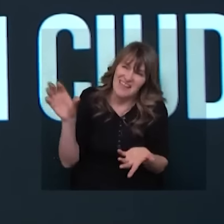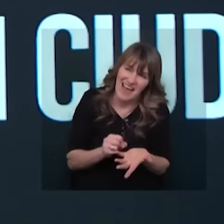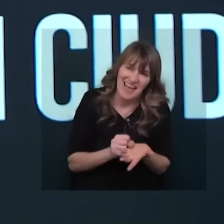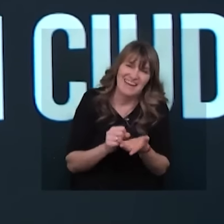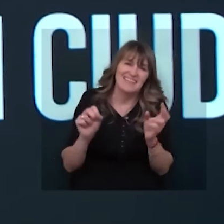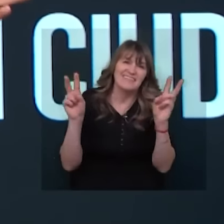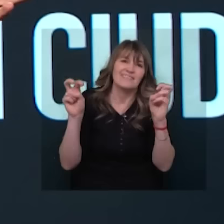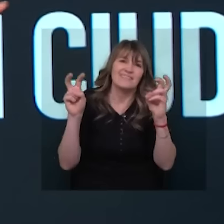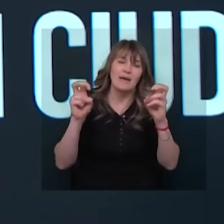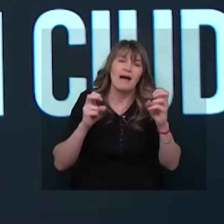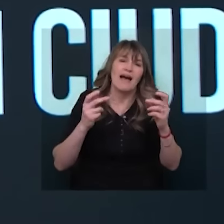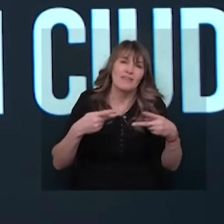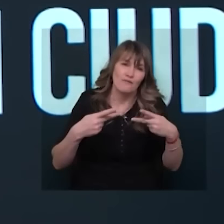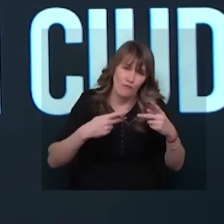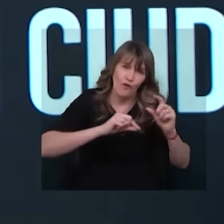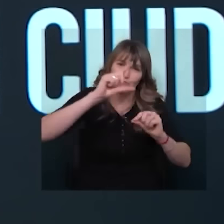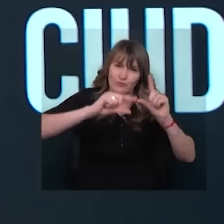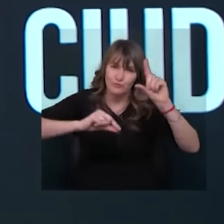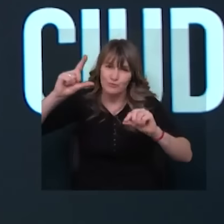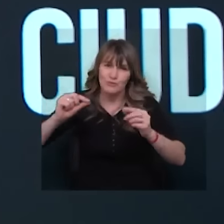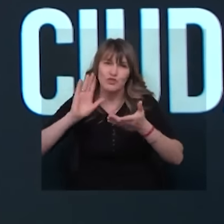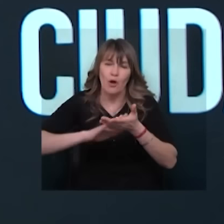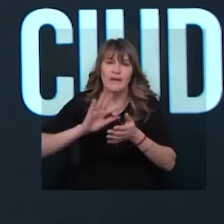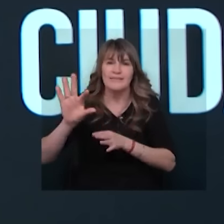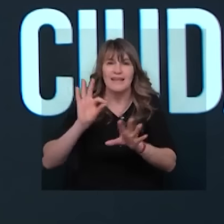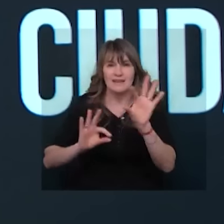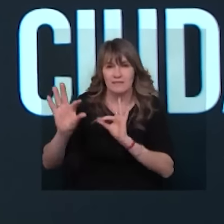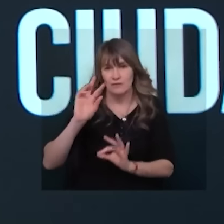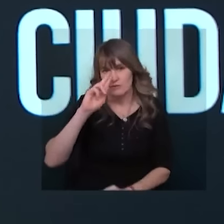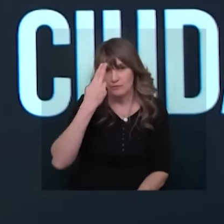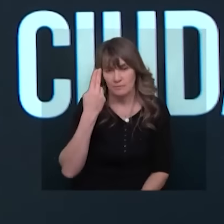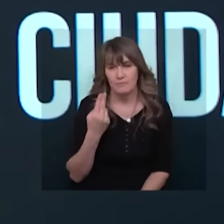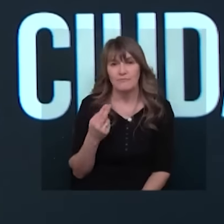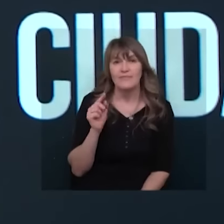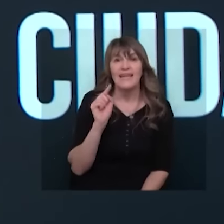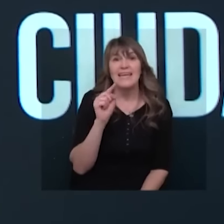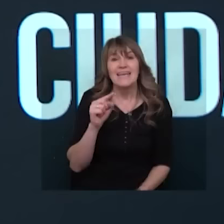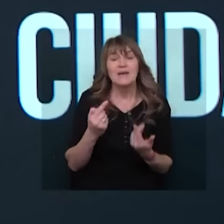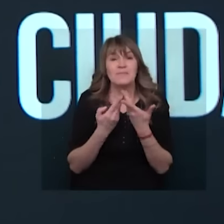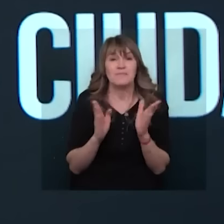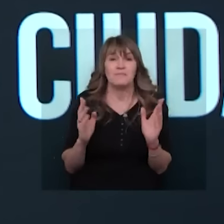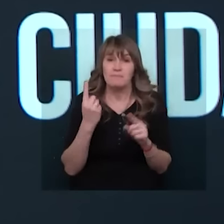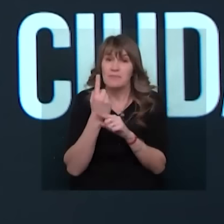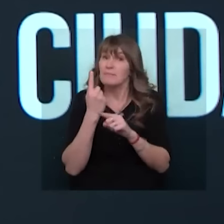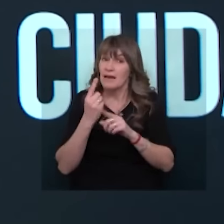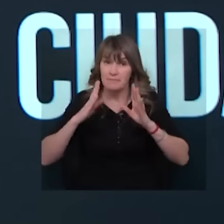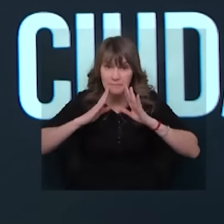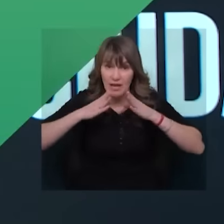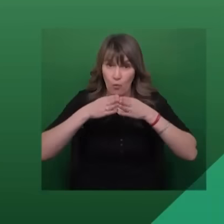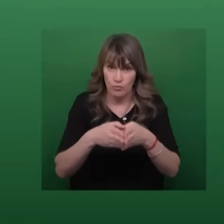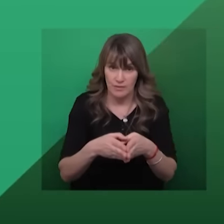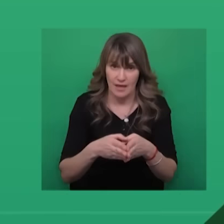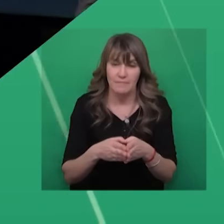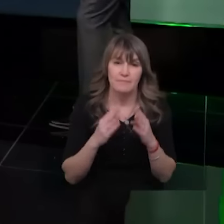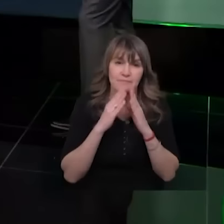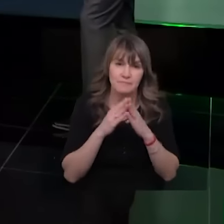vinculada particularmente a la selección uruguaya Así que partimos de la primera pregunta que realizamos en esta encuesta que